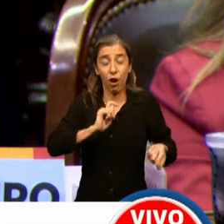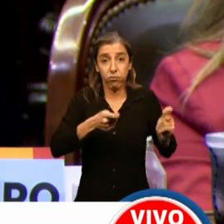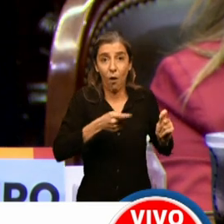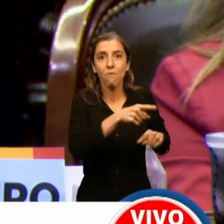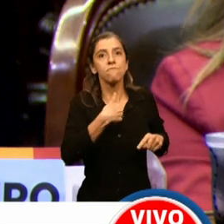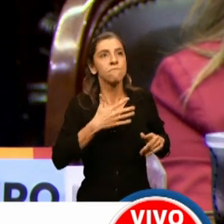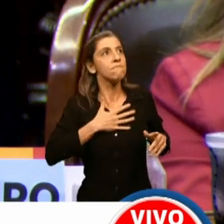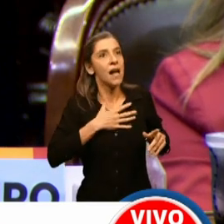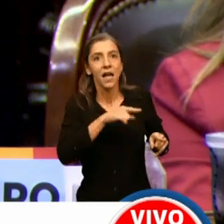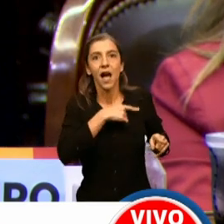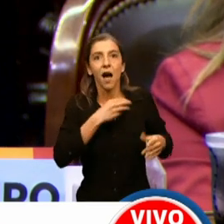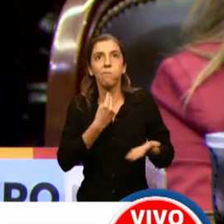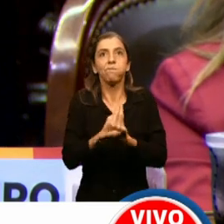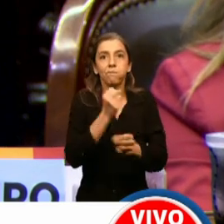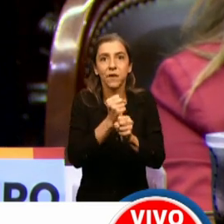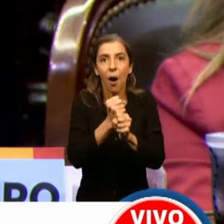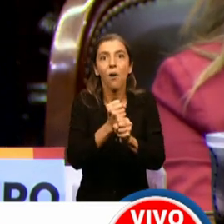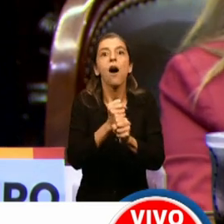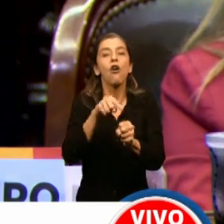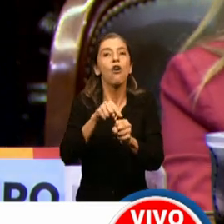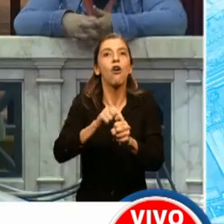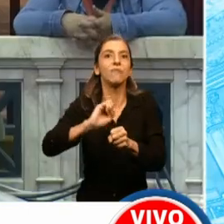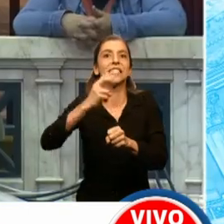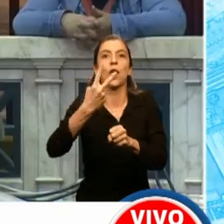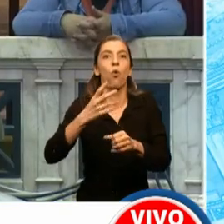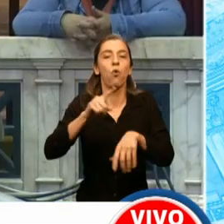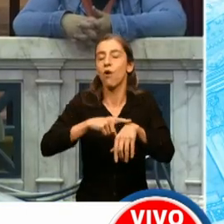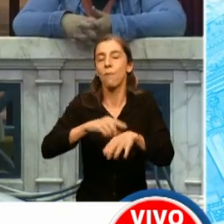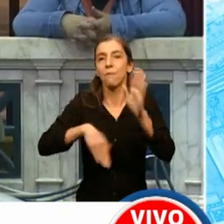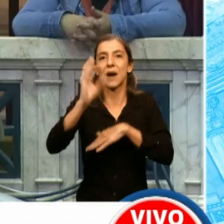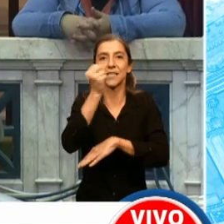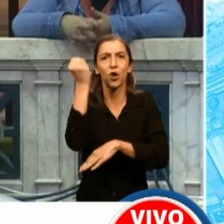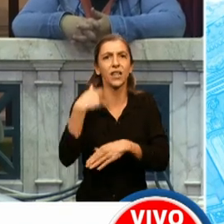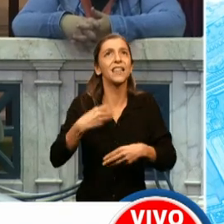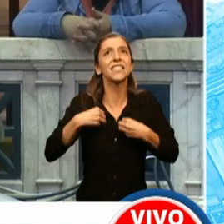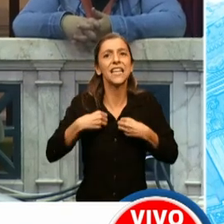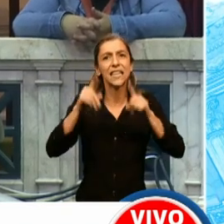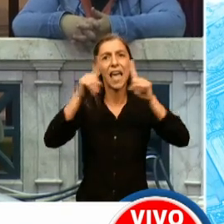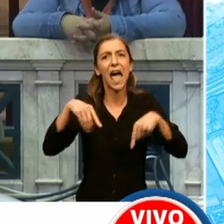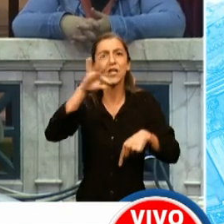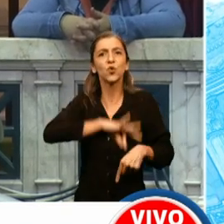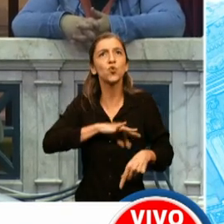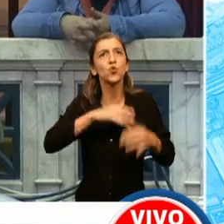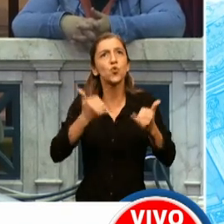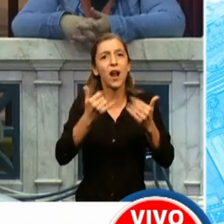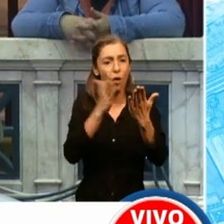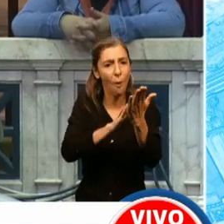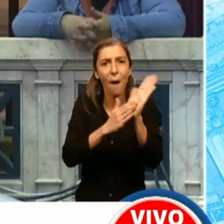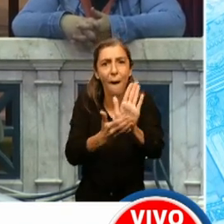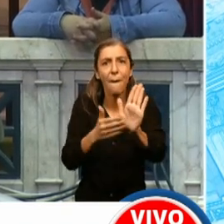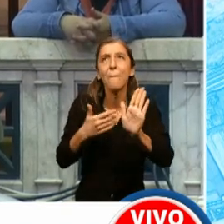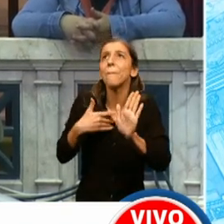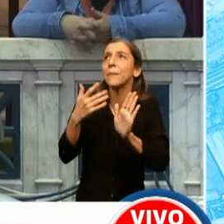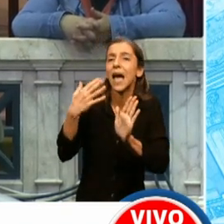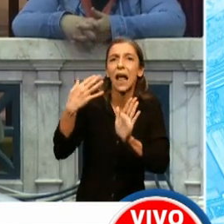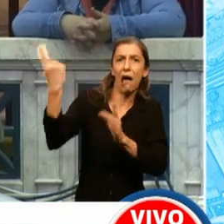su vida era este cuando por primera vez sentía que iba a tener un recibo de sueldo que todos los meses iba a cobrar un sueldo y que no se tenía que bancar